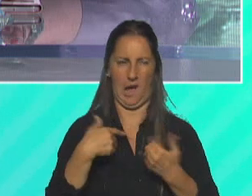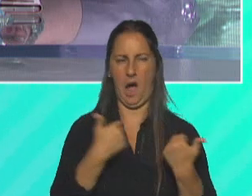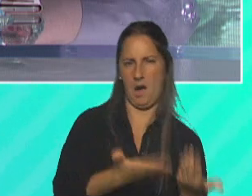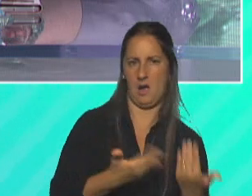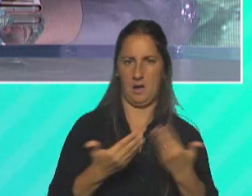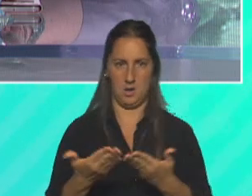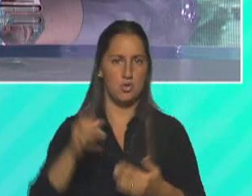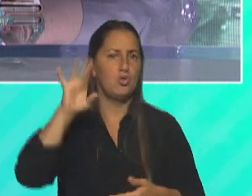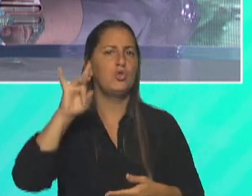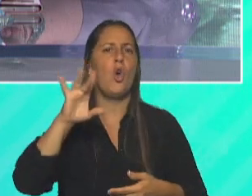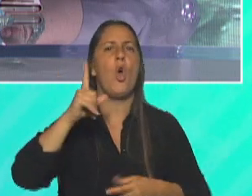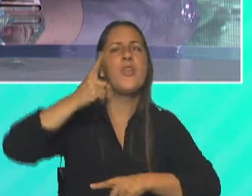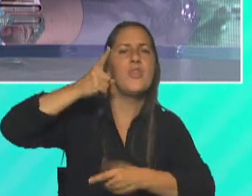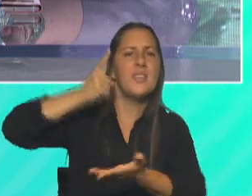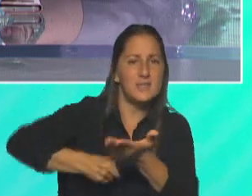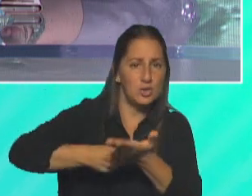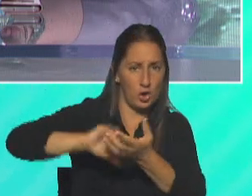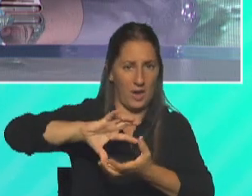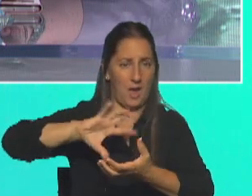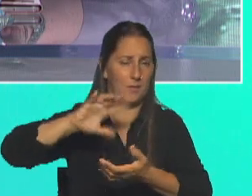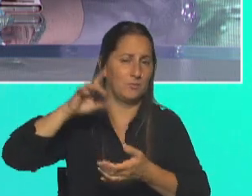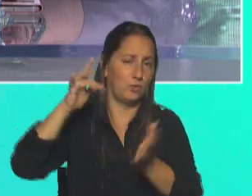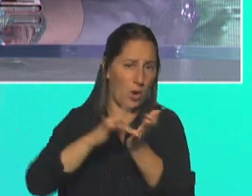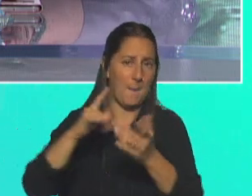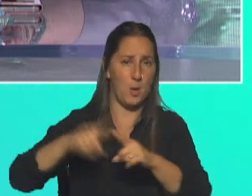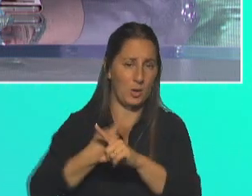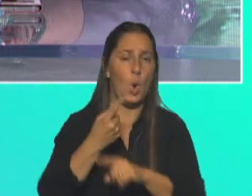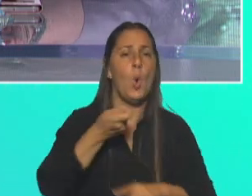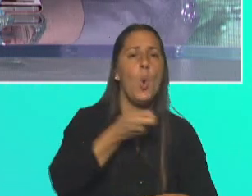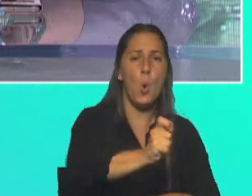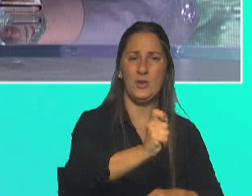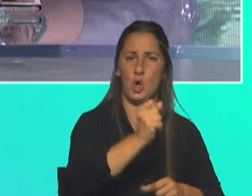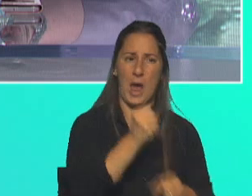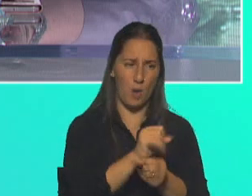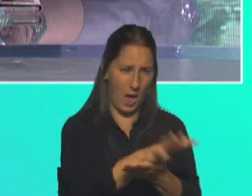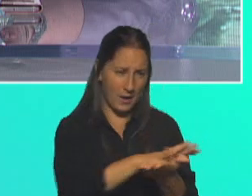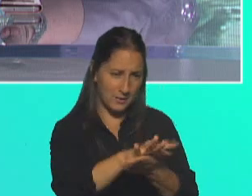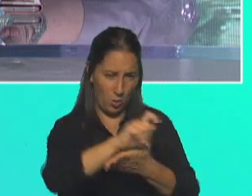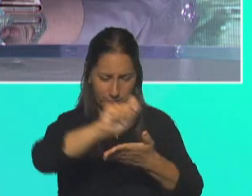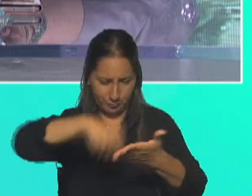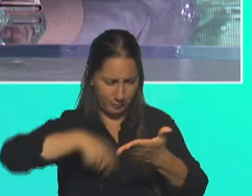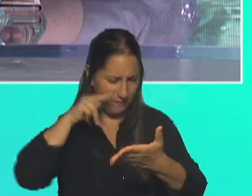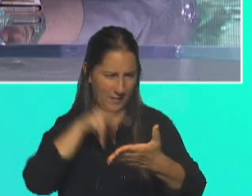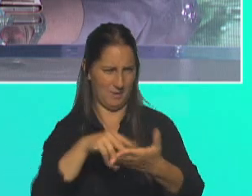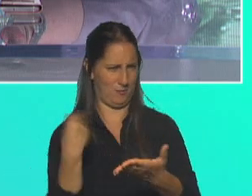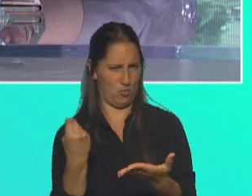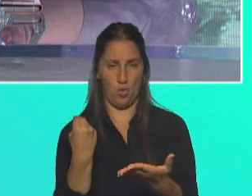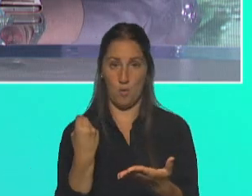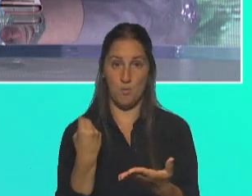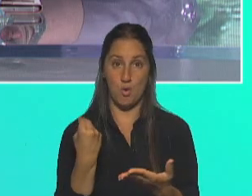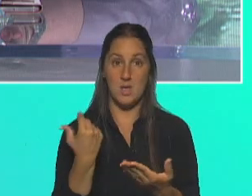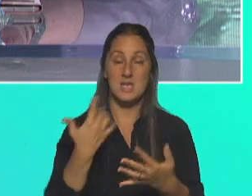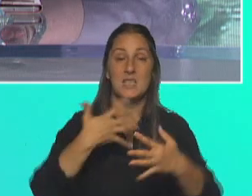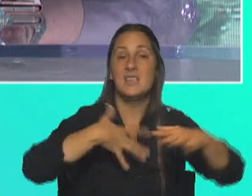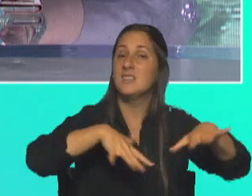las decisiones que afectan a la política. Digo, alcanza con ver los juicios laborales, cómo se resuelven, alcanza con ver esas